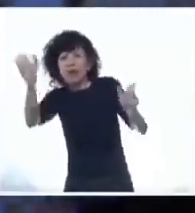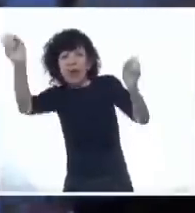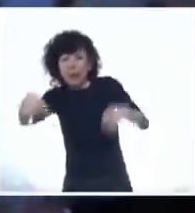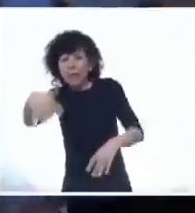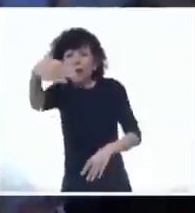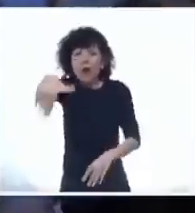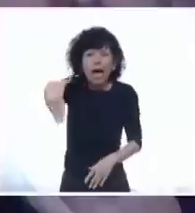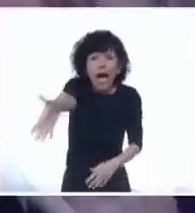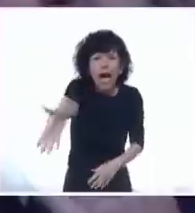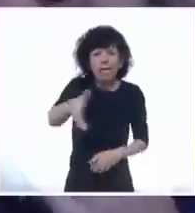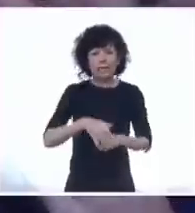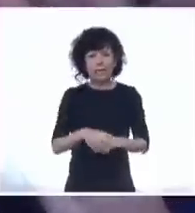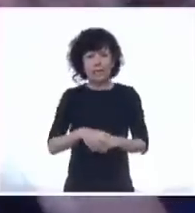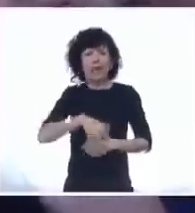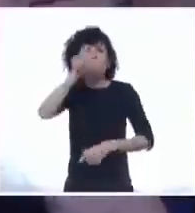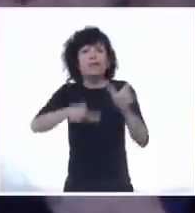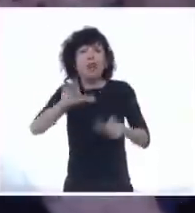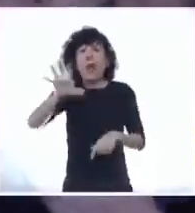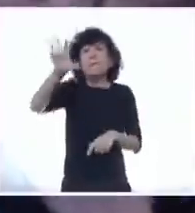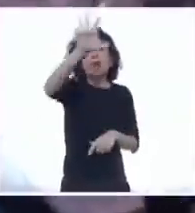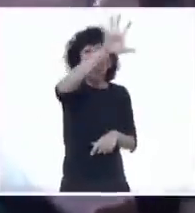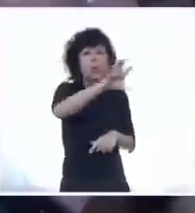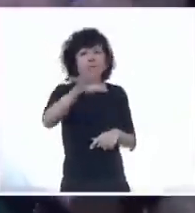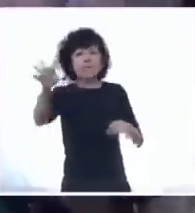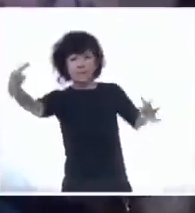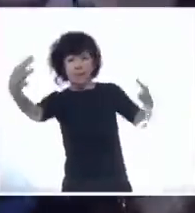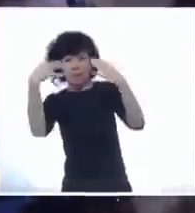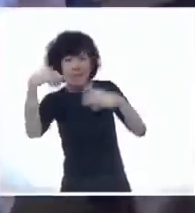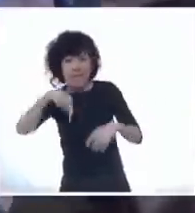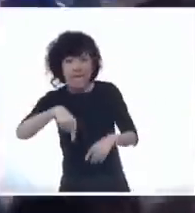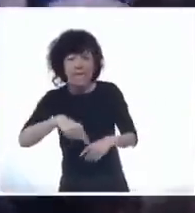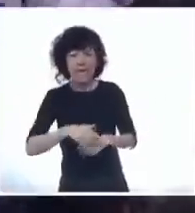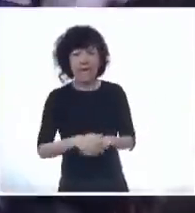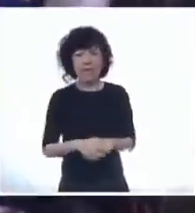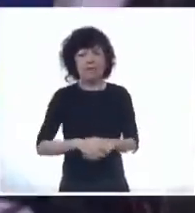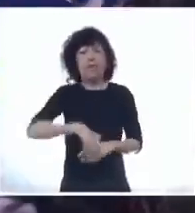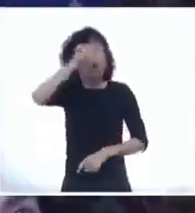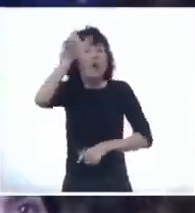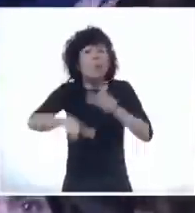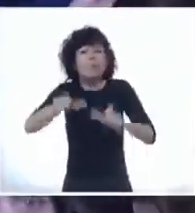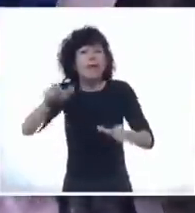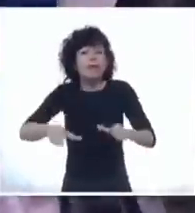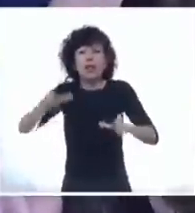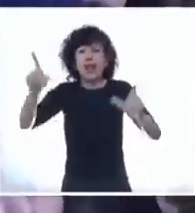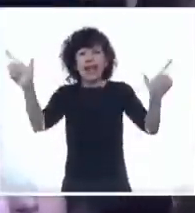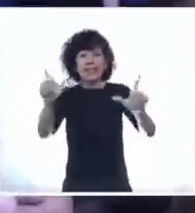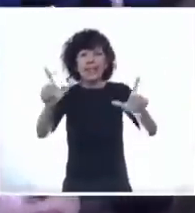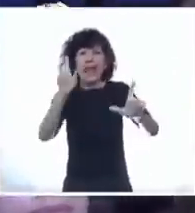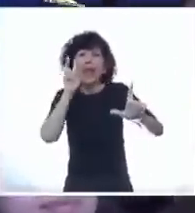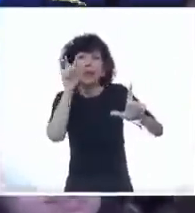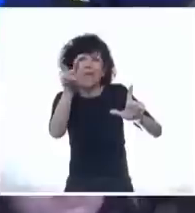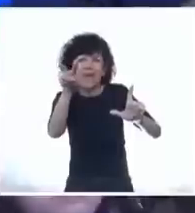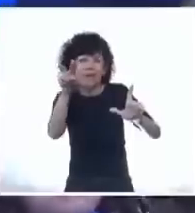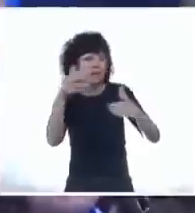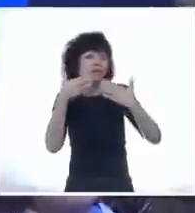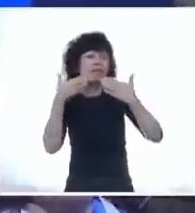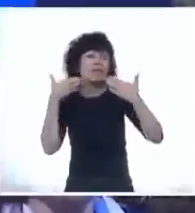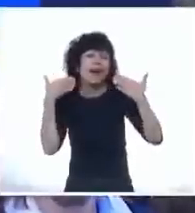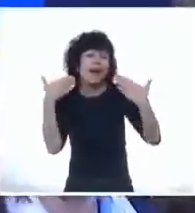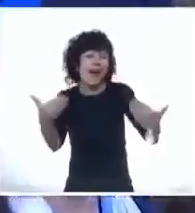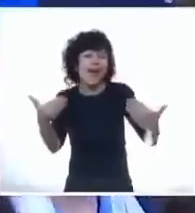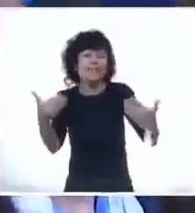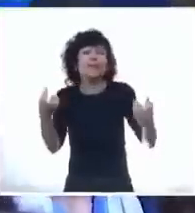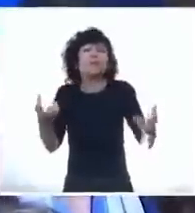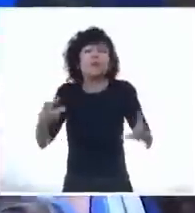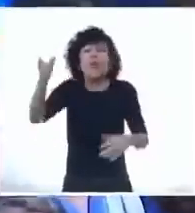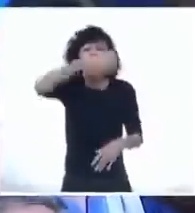en sus provincias, a los que están viéndonos por la tele, que creyeron en